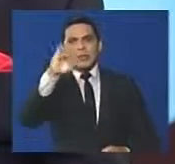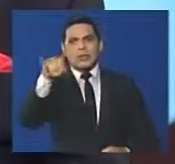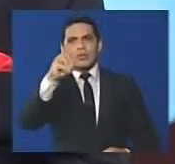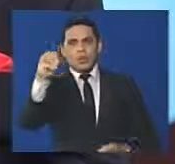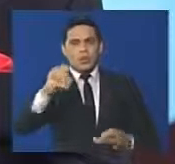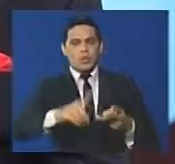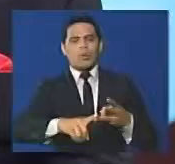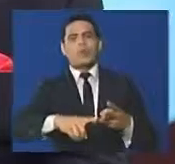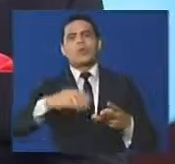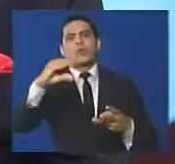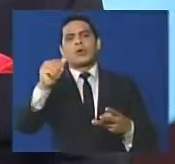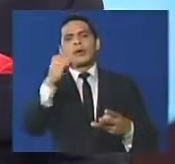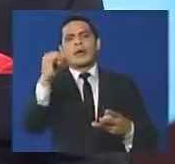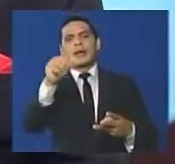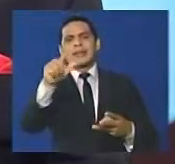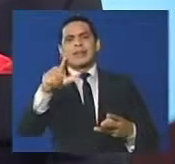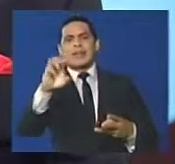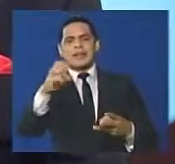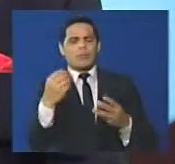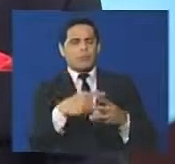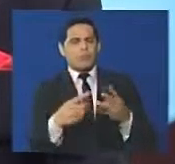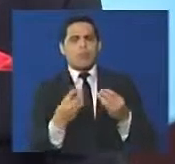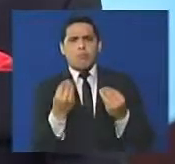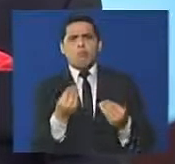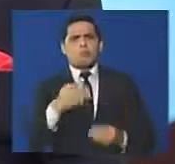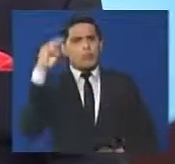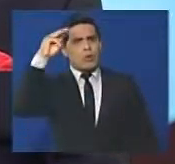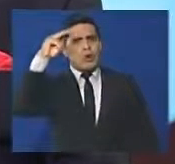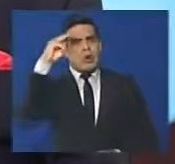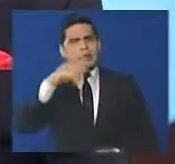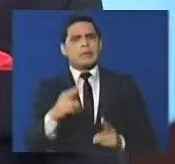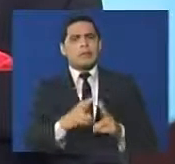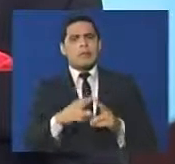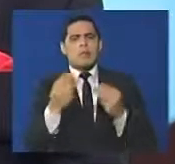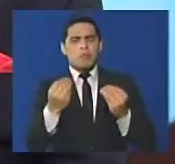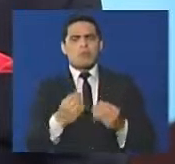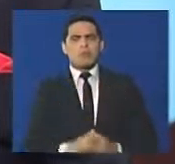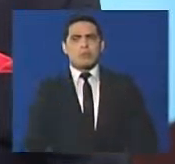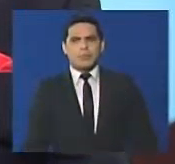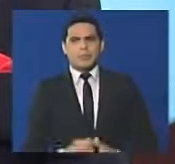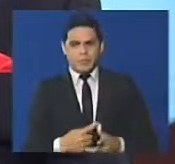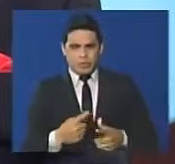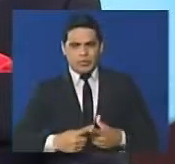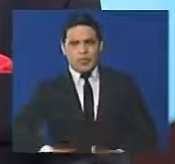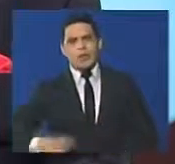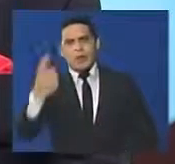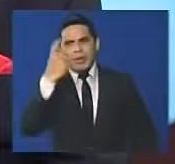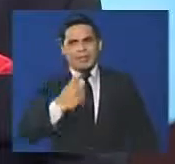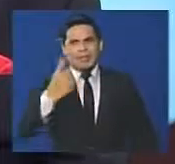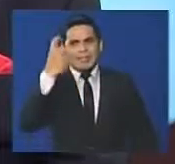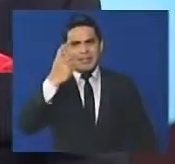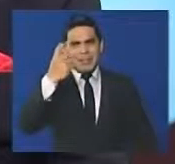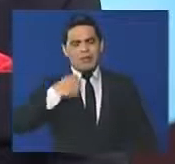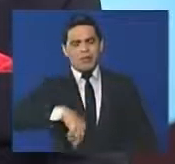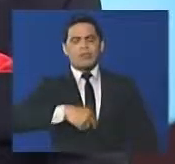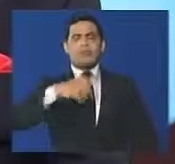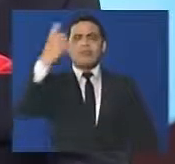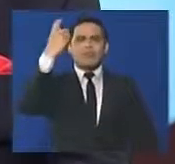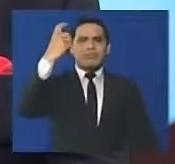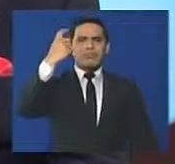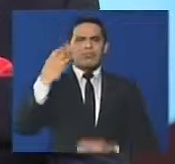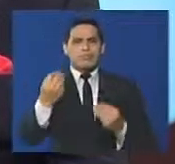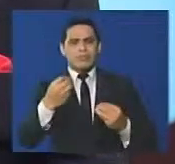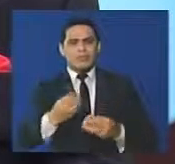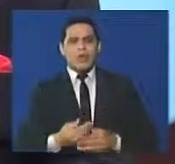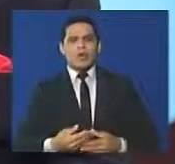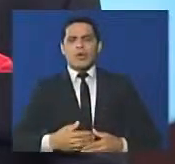con grandes personas de la música. Y ellos nos enseñaron, digamos, que uno lo que vive es